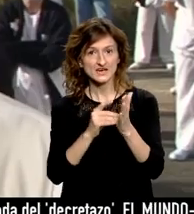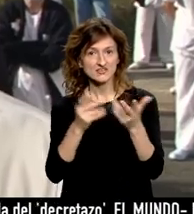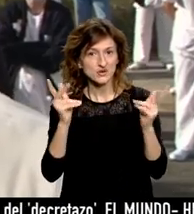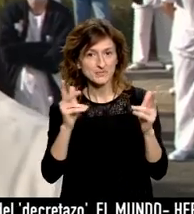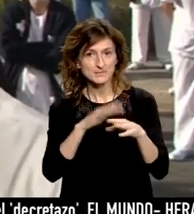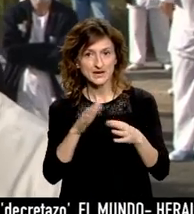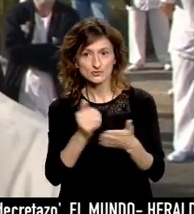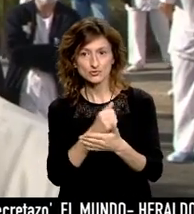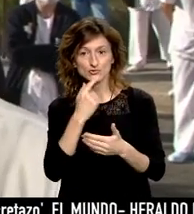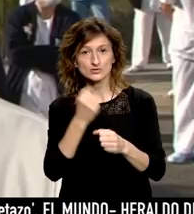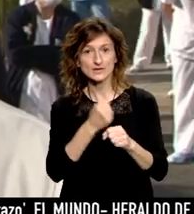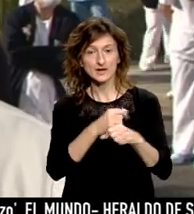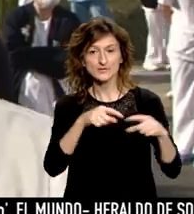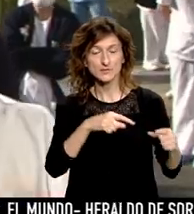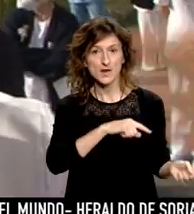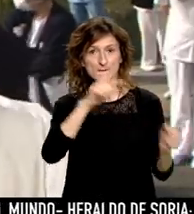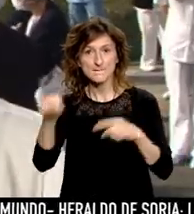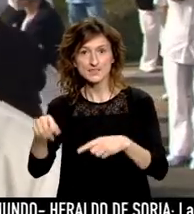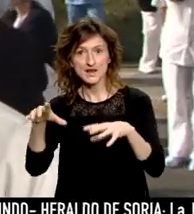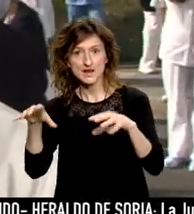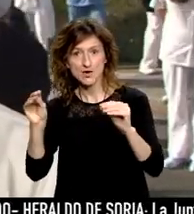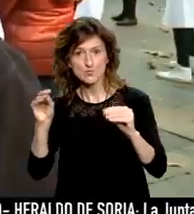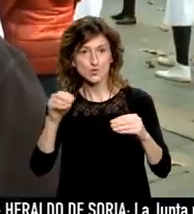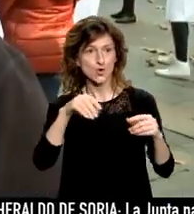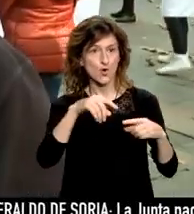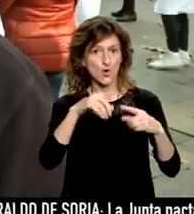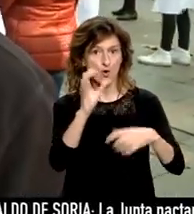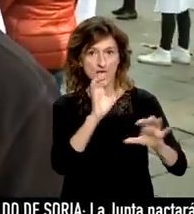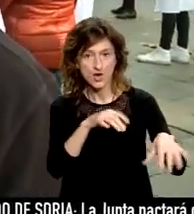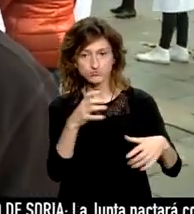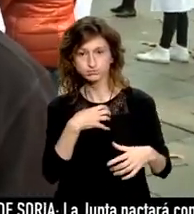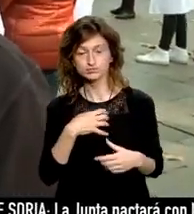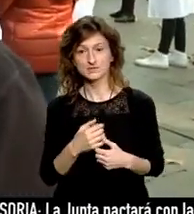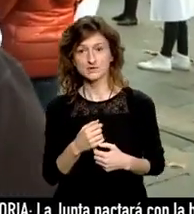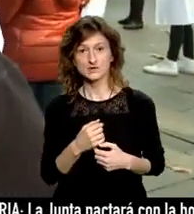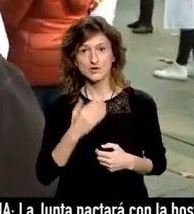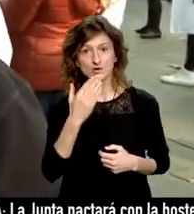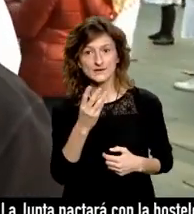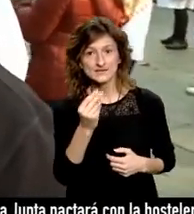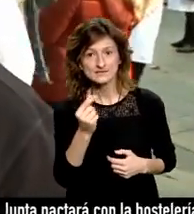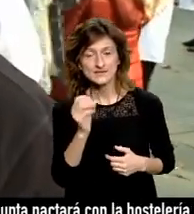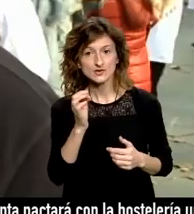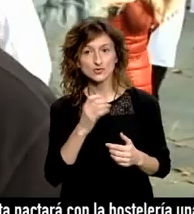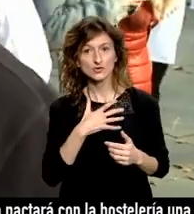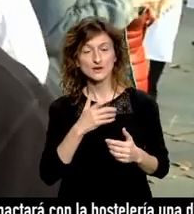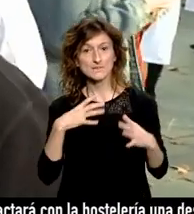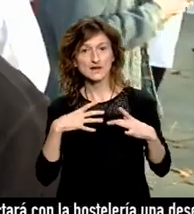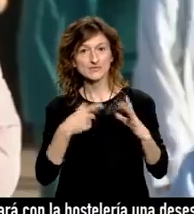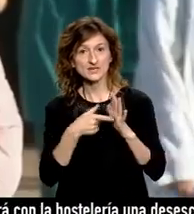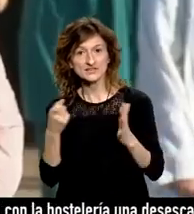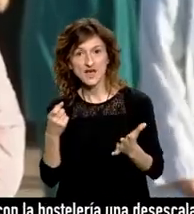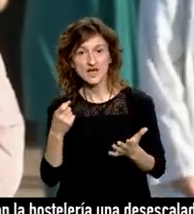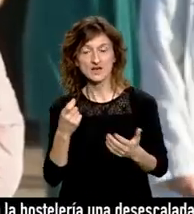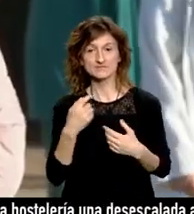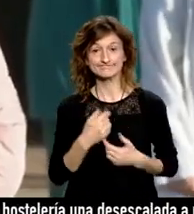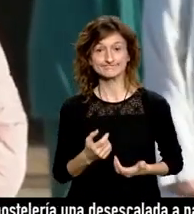cosa. Si estoy trabajando en Segovia, que no me manden a León, a Burgos. No podemos cogernos días, nos quieren retirar las vacaciones.